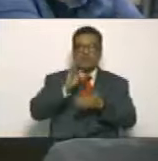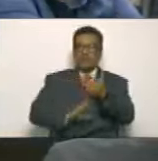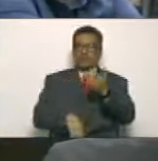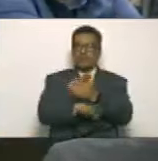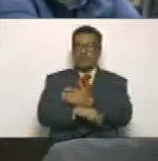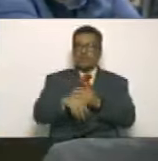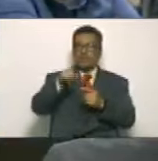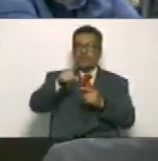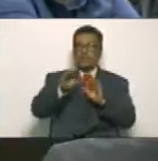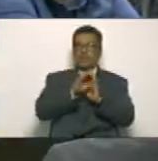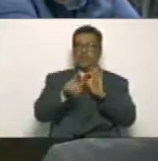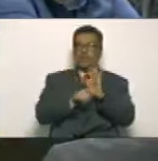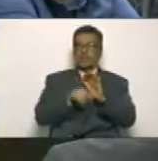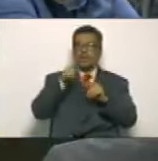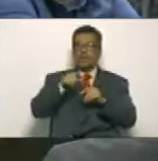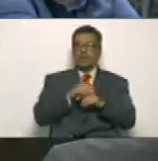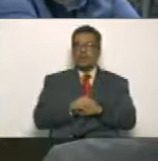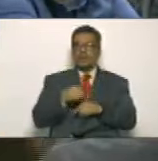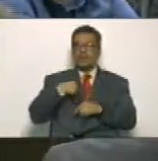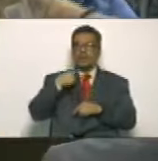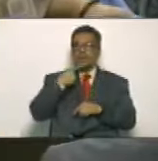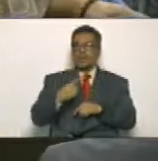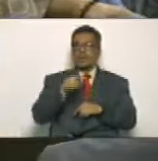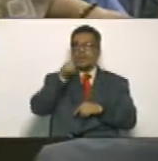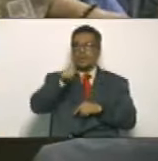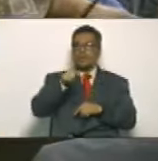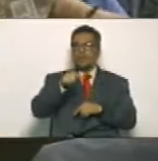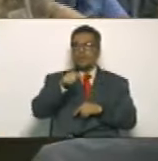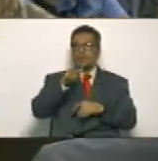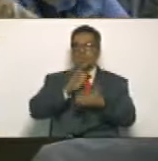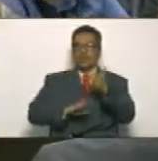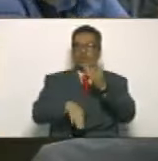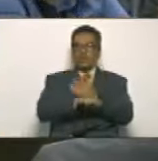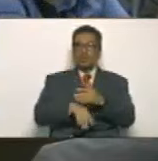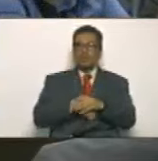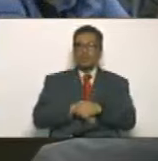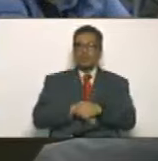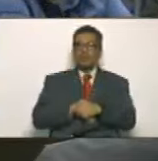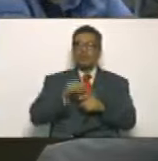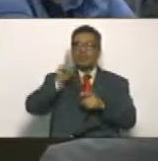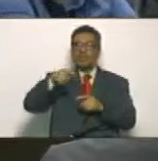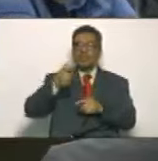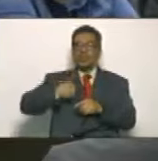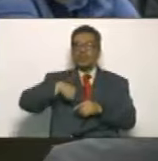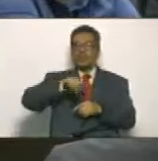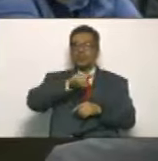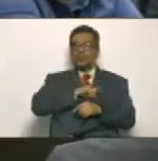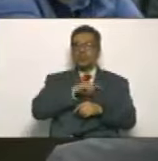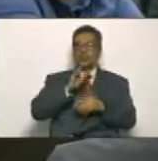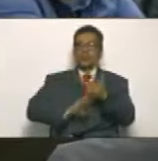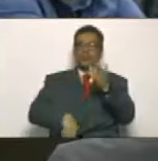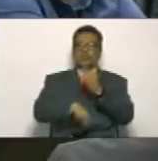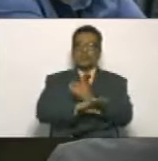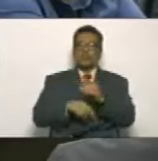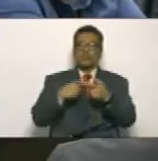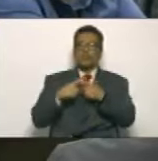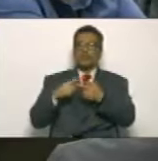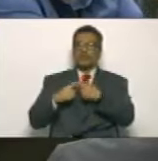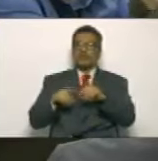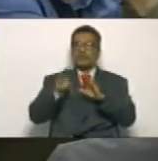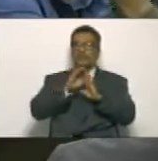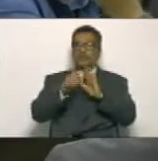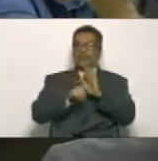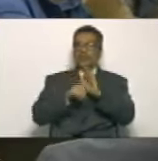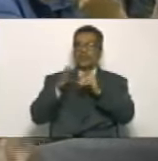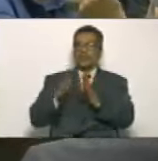de esta constituyente. Y María Queipo me dijo, si tú te retiras, también nos vamos a retirar otros constituyentes.